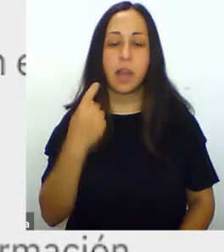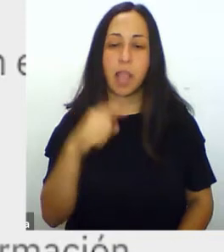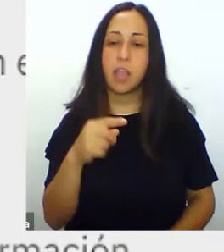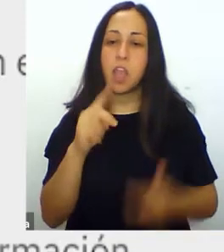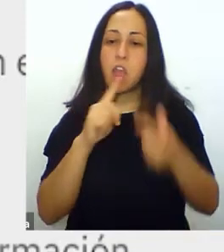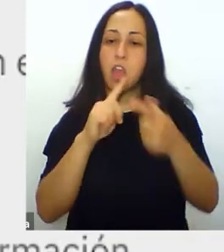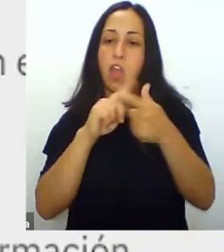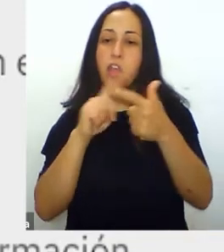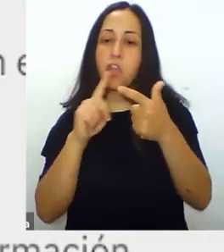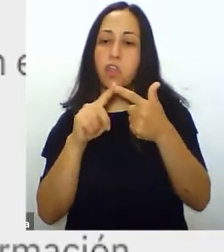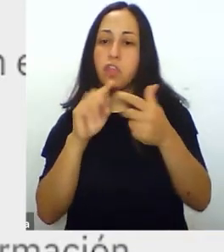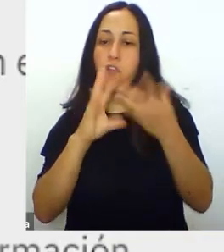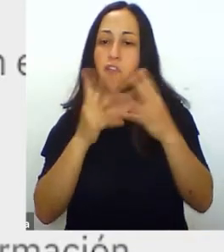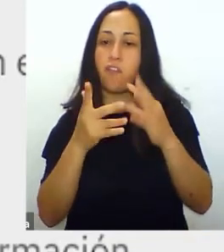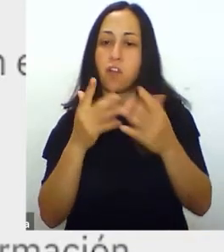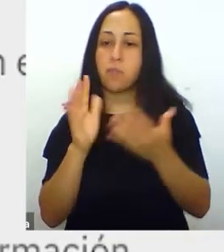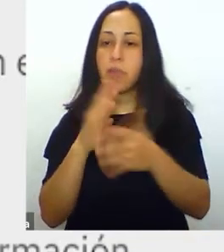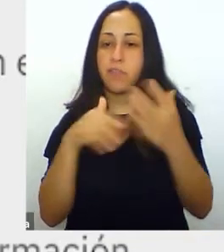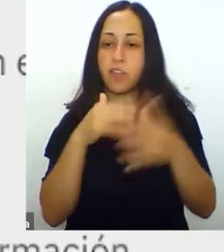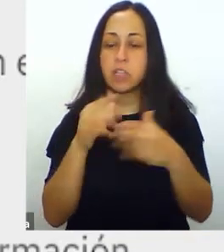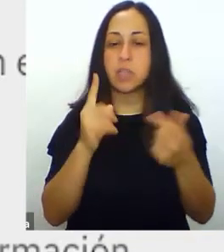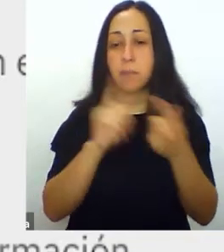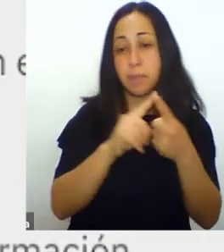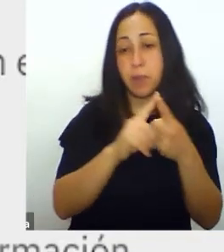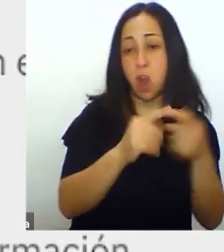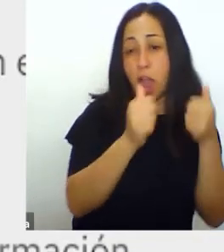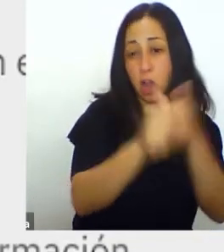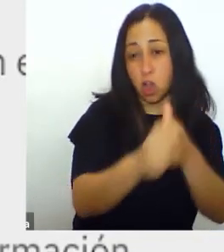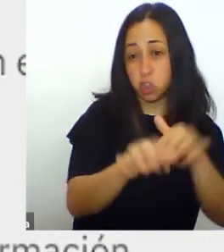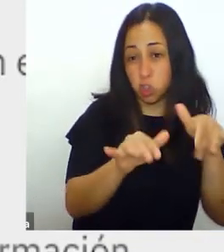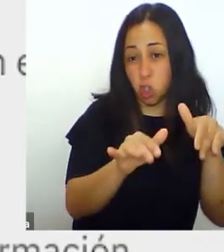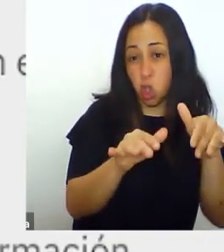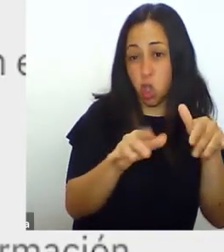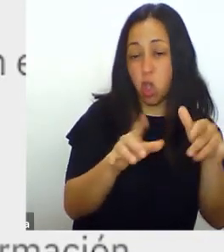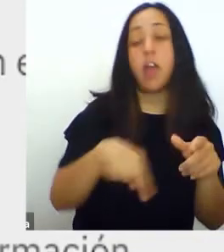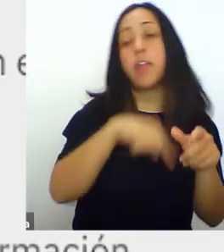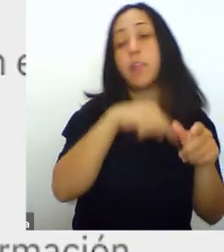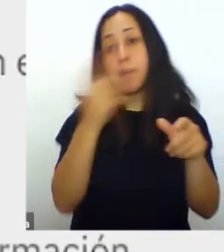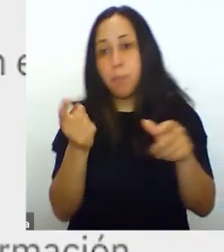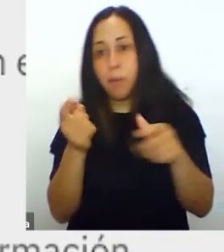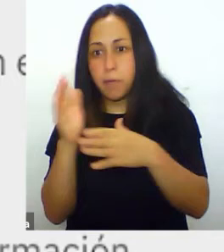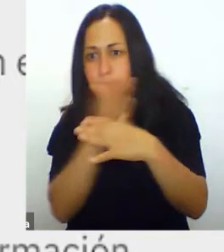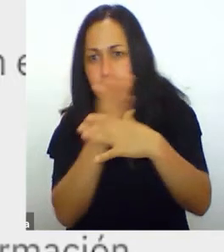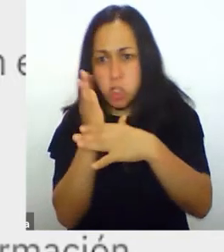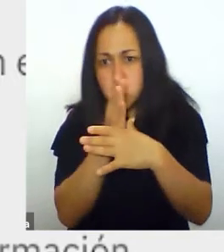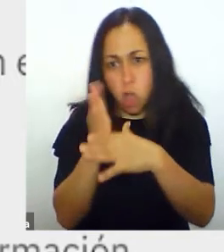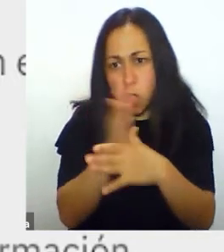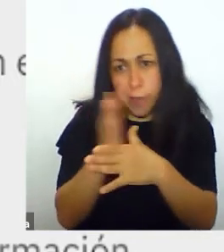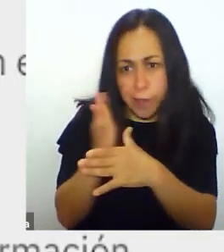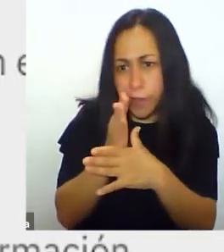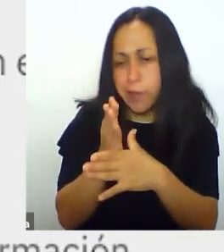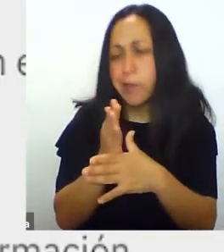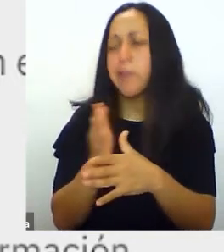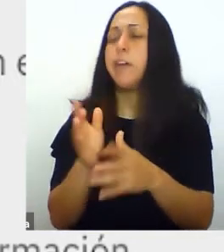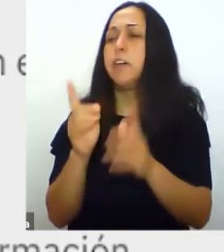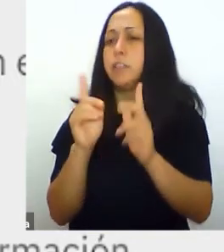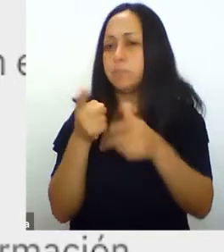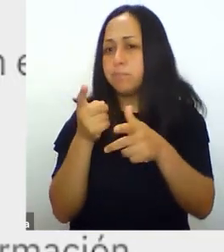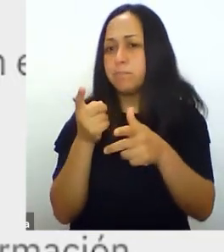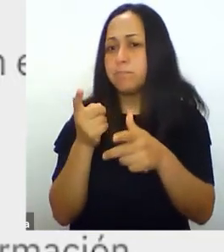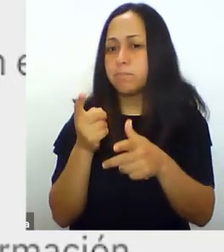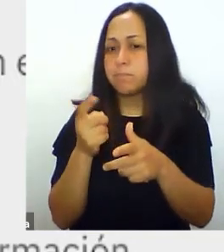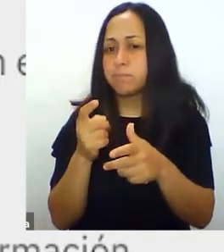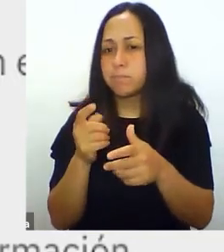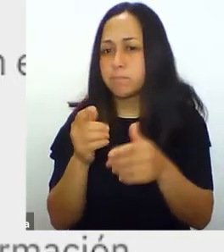Entonces ahí tenemos dos tipos de violencia ya, que sería el acoso en sí y también el monitoreo y el acecho realizado